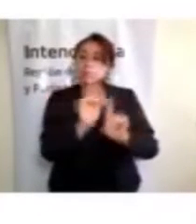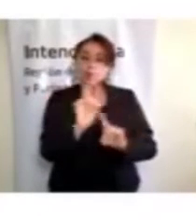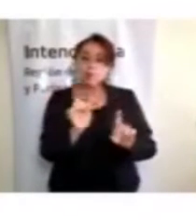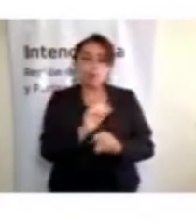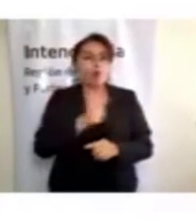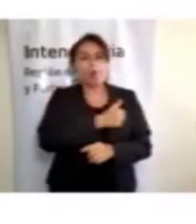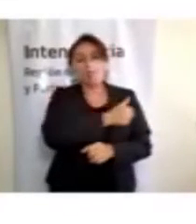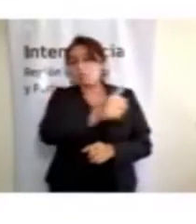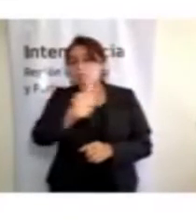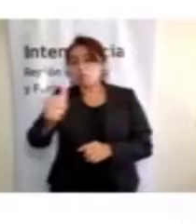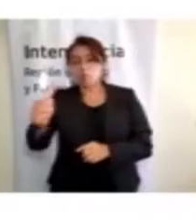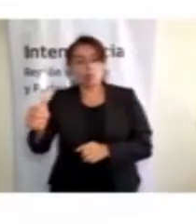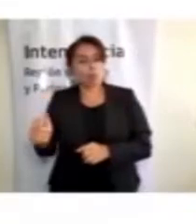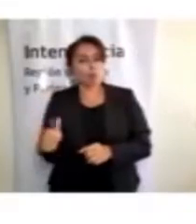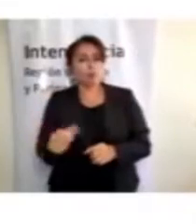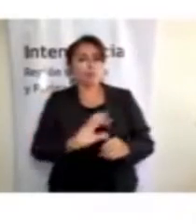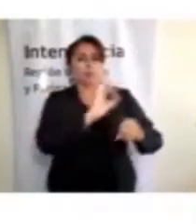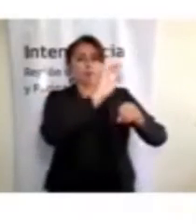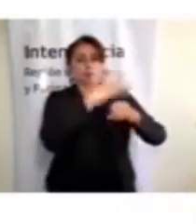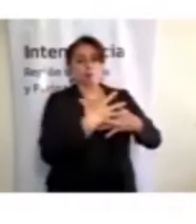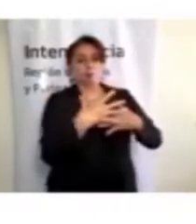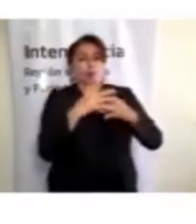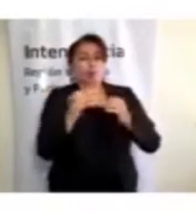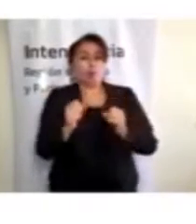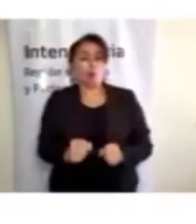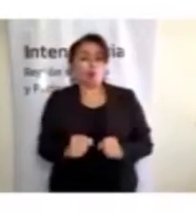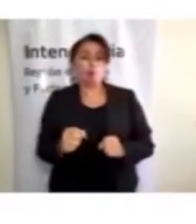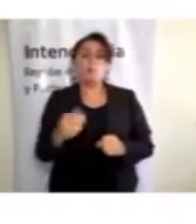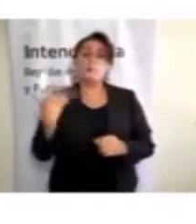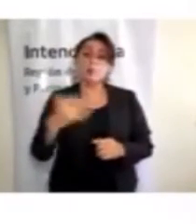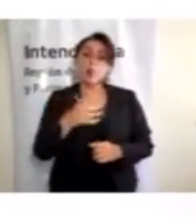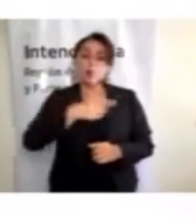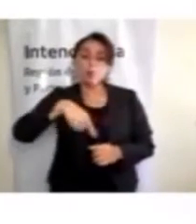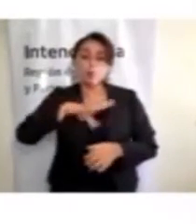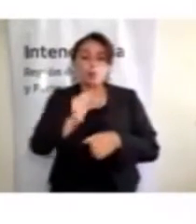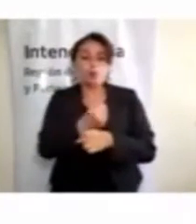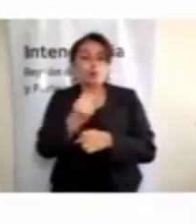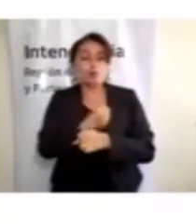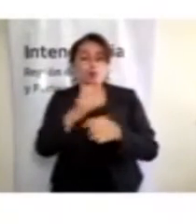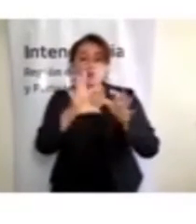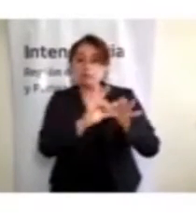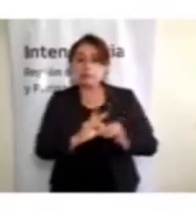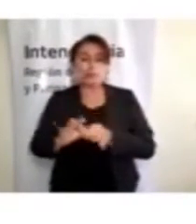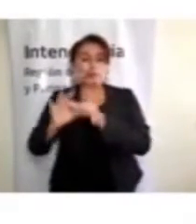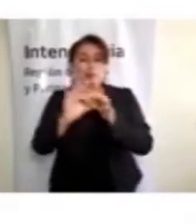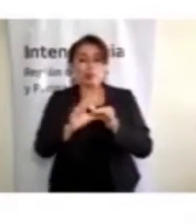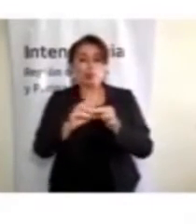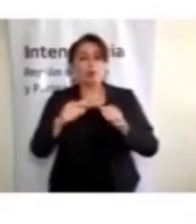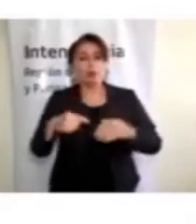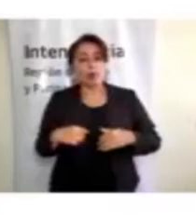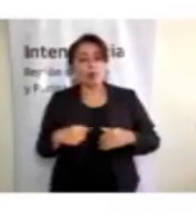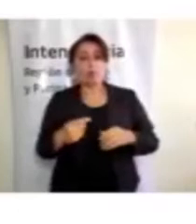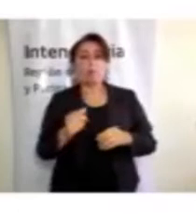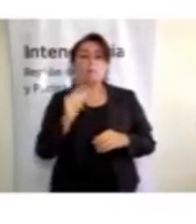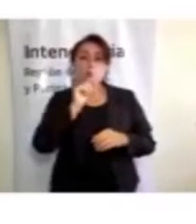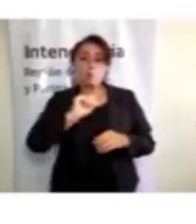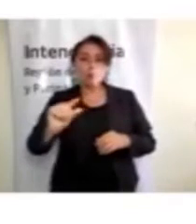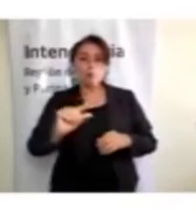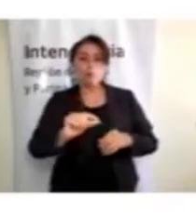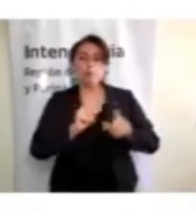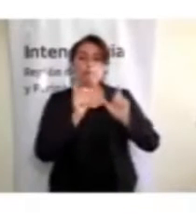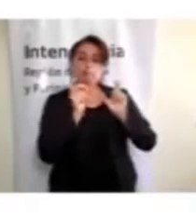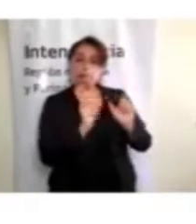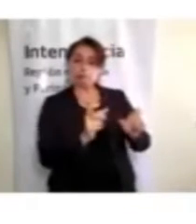es tan importante que hoy más que nunca trabajemos en conjunto para poder salir lo antes posible y tener un mejor control